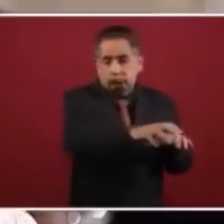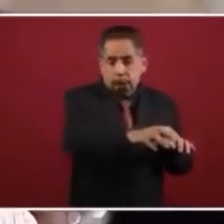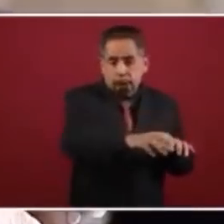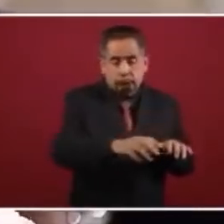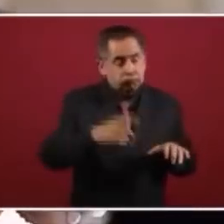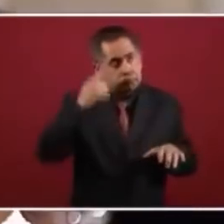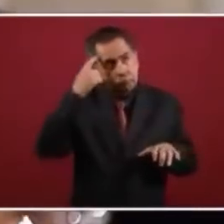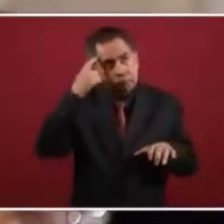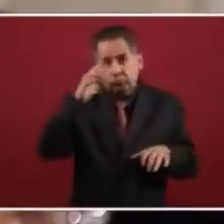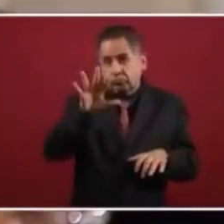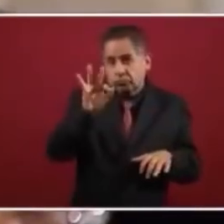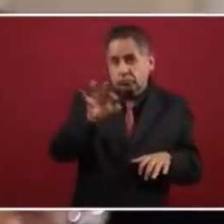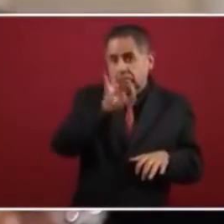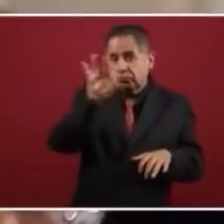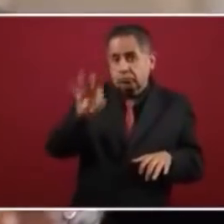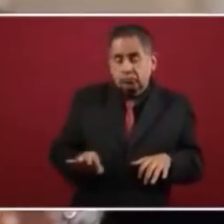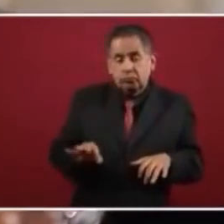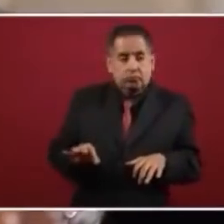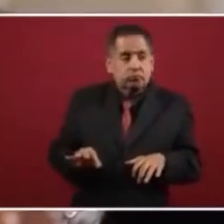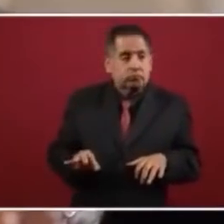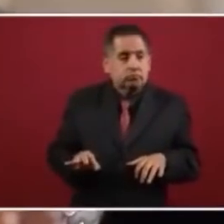la cantidad de